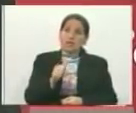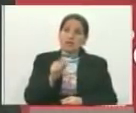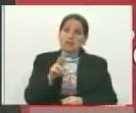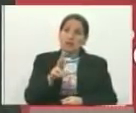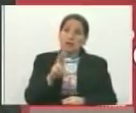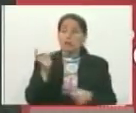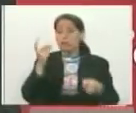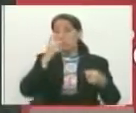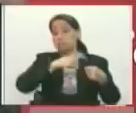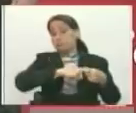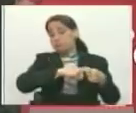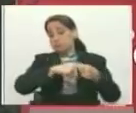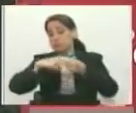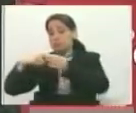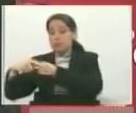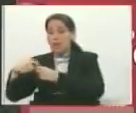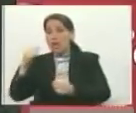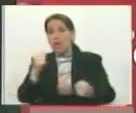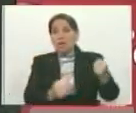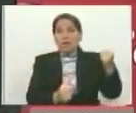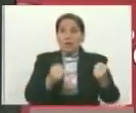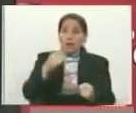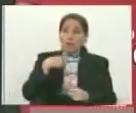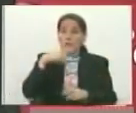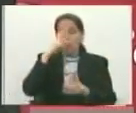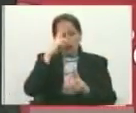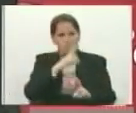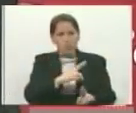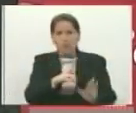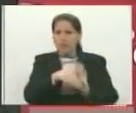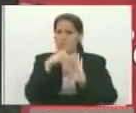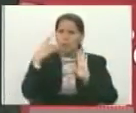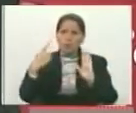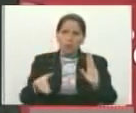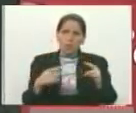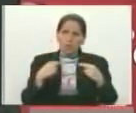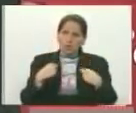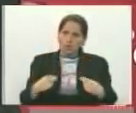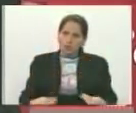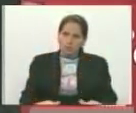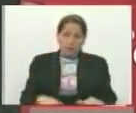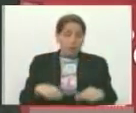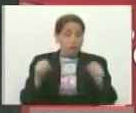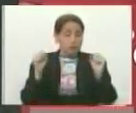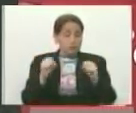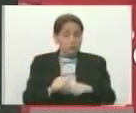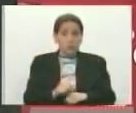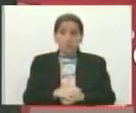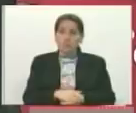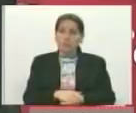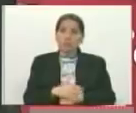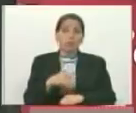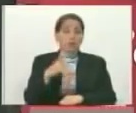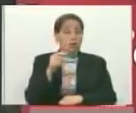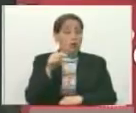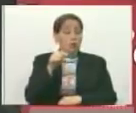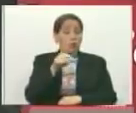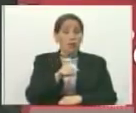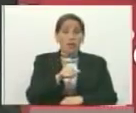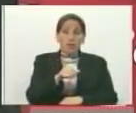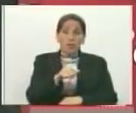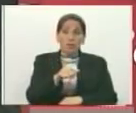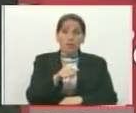grúa. Le vamos a respetar todos sus derechos humanos. No como ellos que montaron